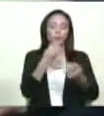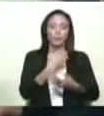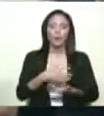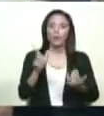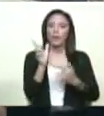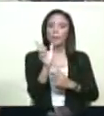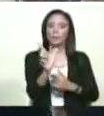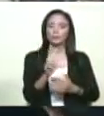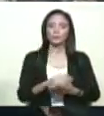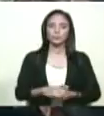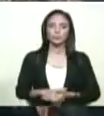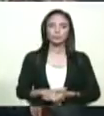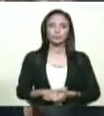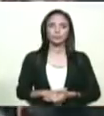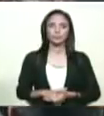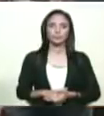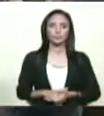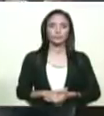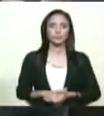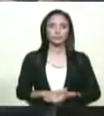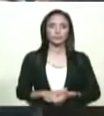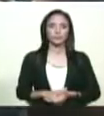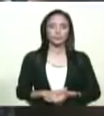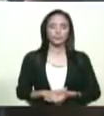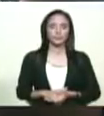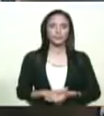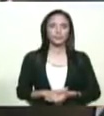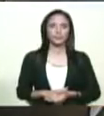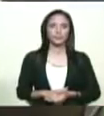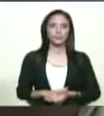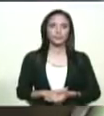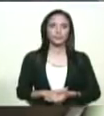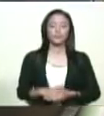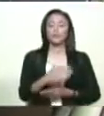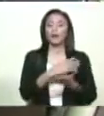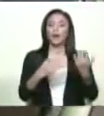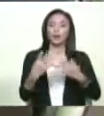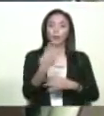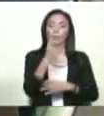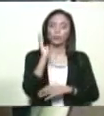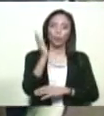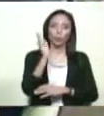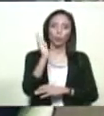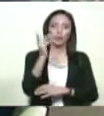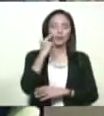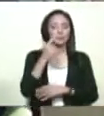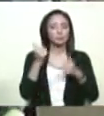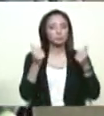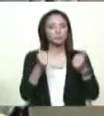partido socialista unido de venezuela cuarto congreso aprovechando siempre